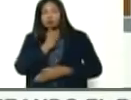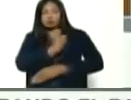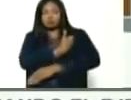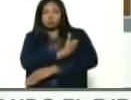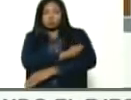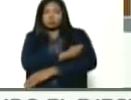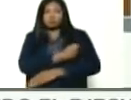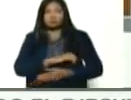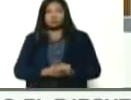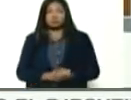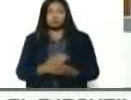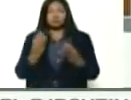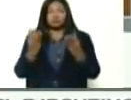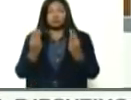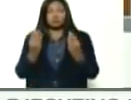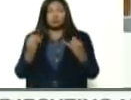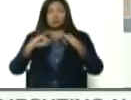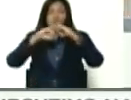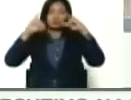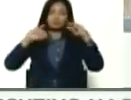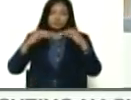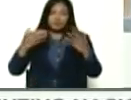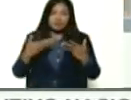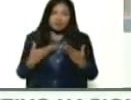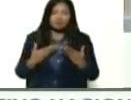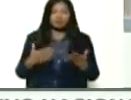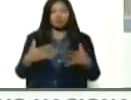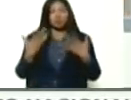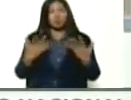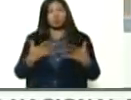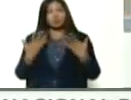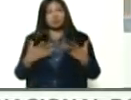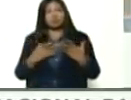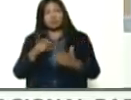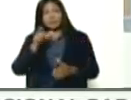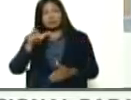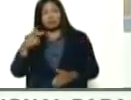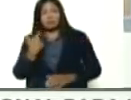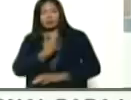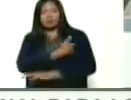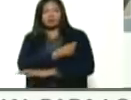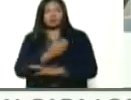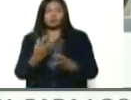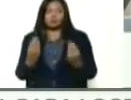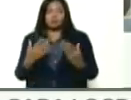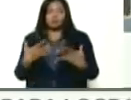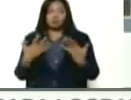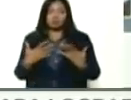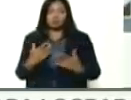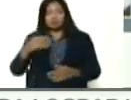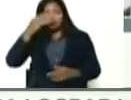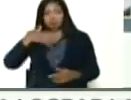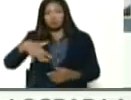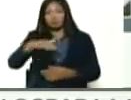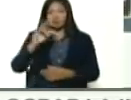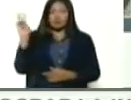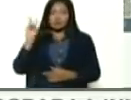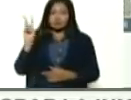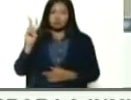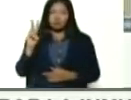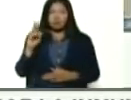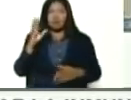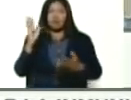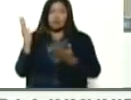bueno muy felices hemos visto los testimonios esta vacunación el pueblo de venezuela muy esperanzado